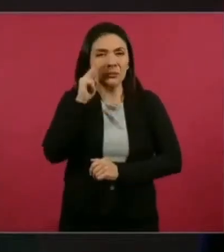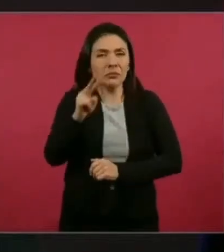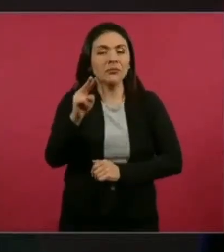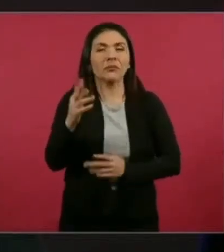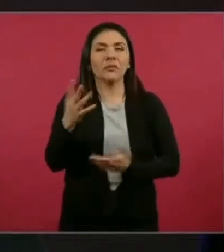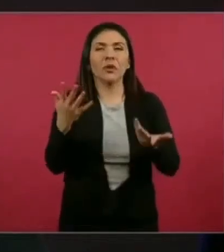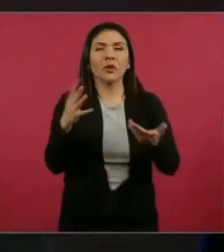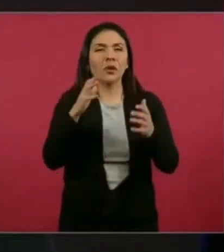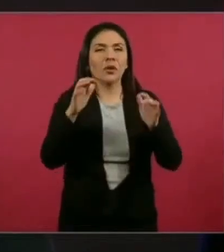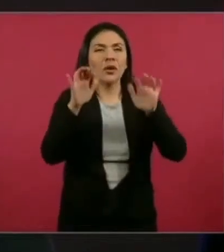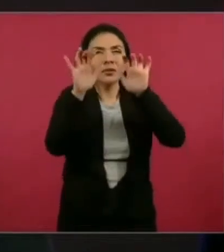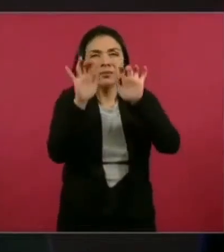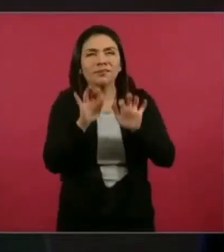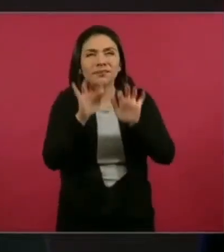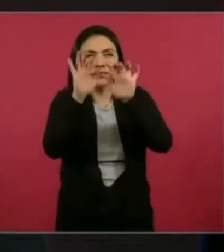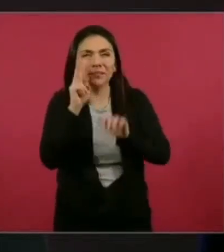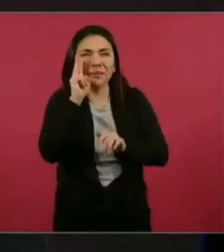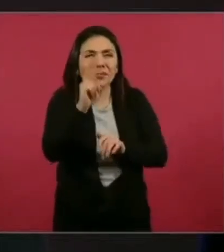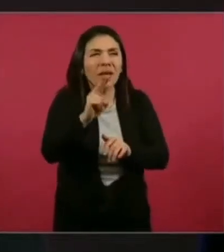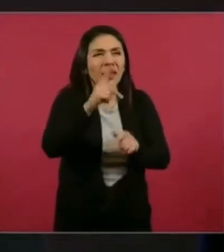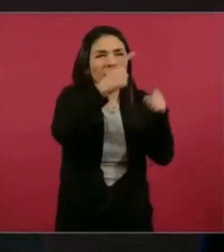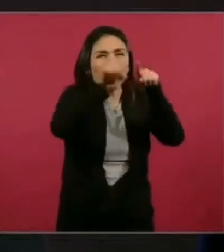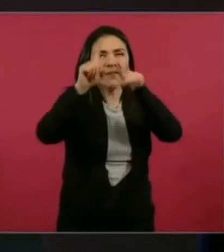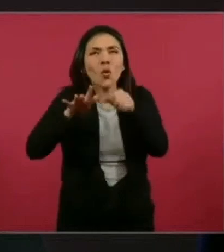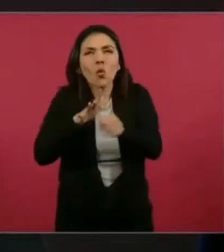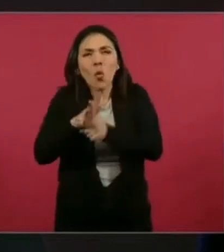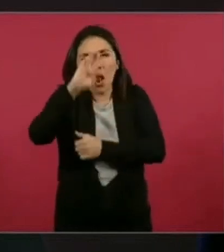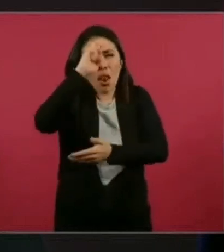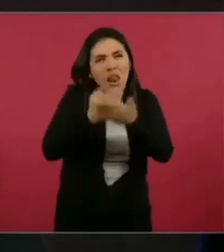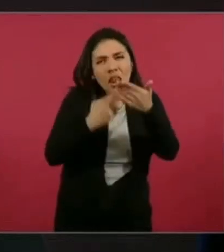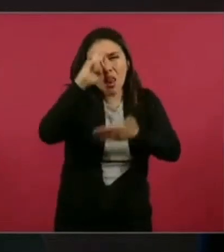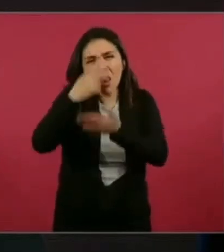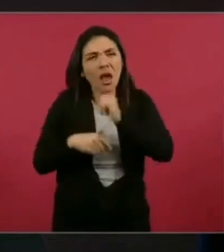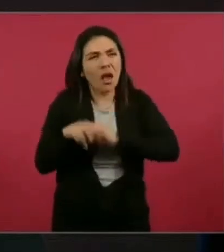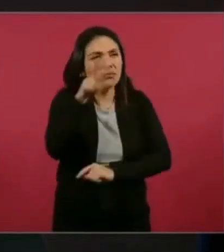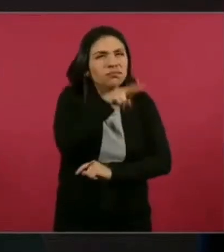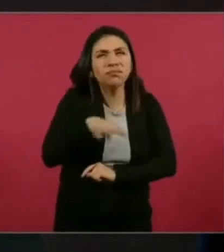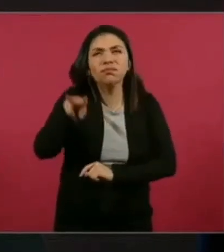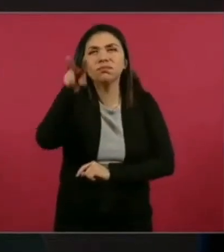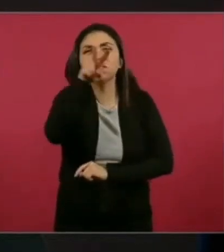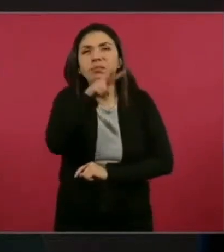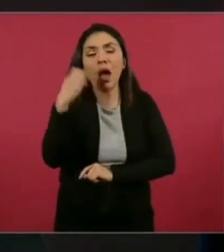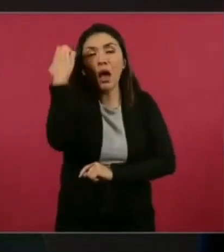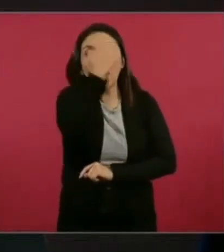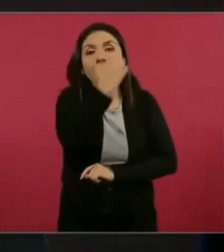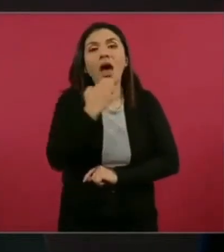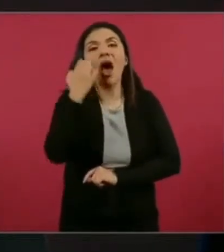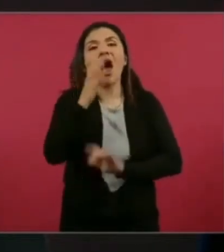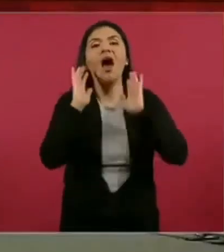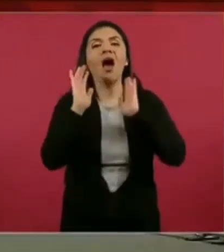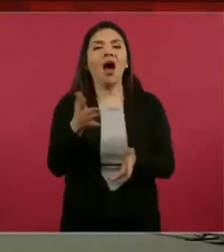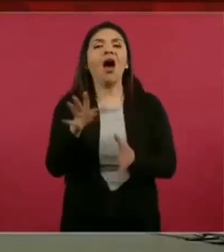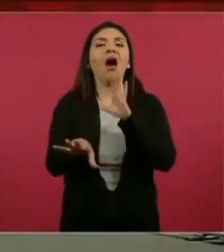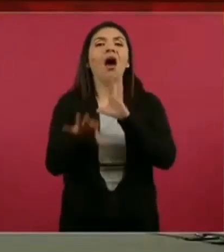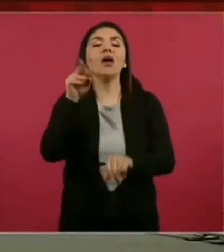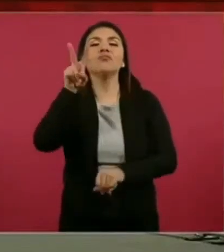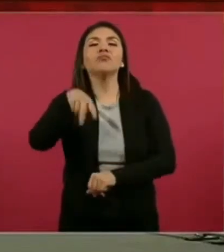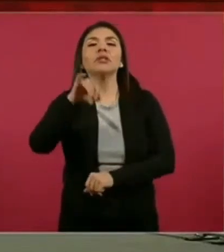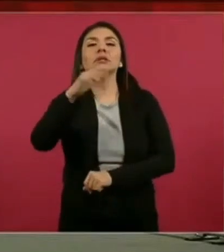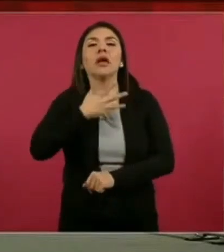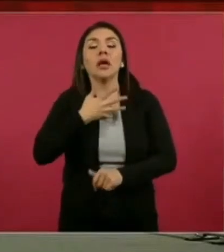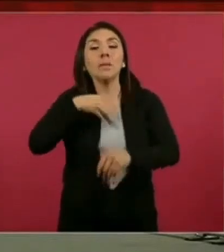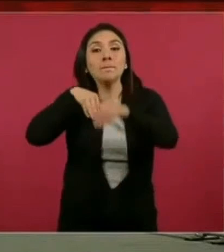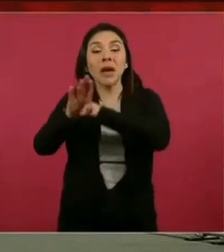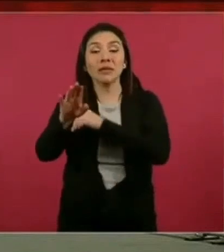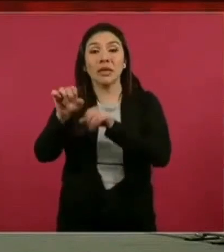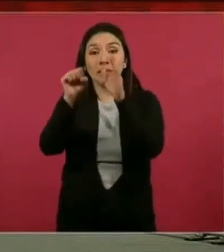las baterías de vulnerabilidades, nos damos cuenta que se ingresó al sistema